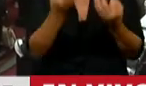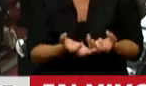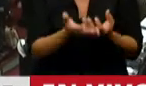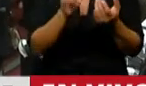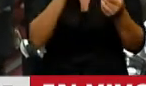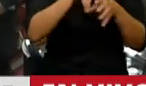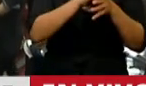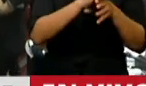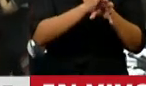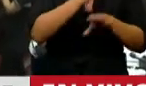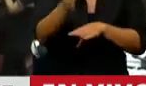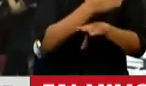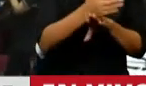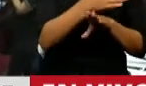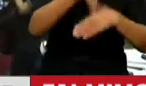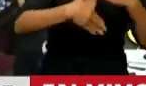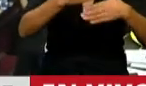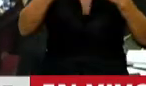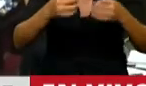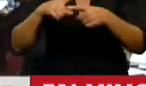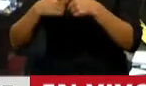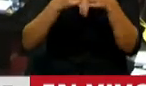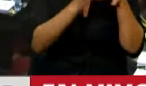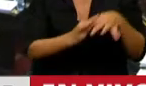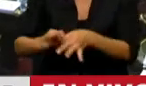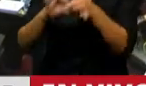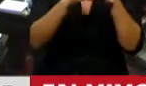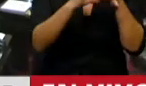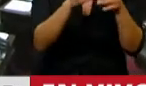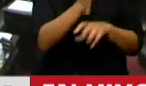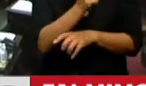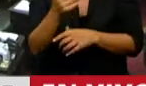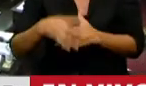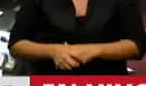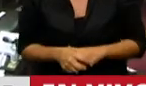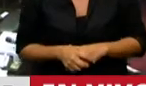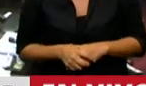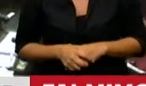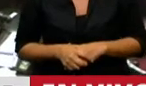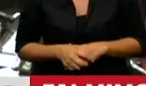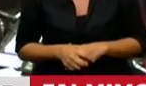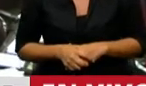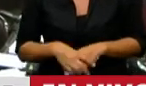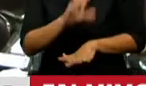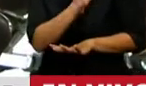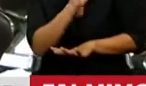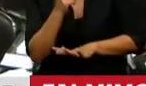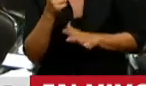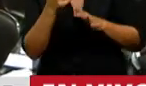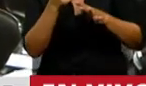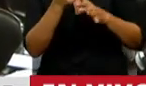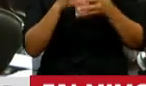relato productivo o política integrada de industrialización. No tenemos un